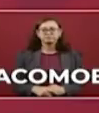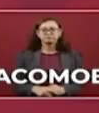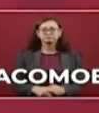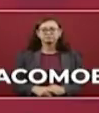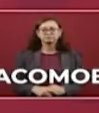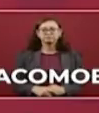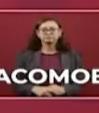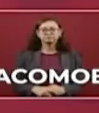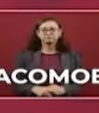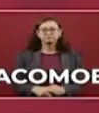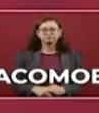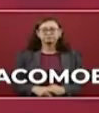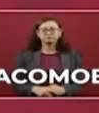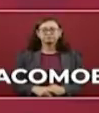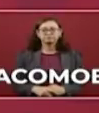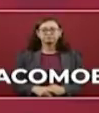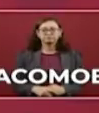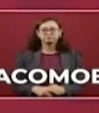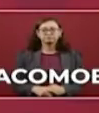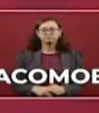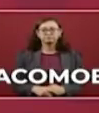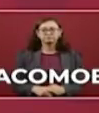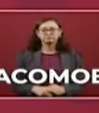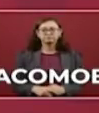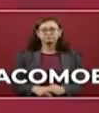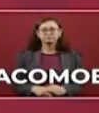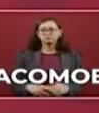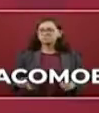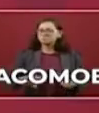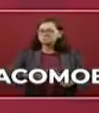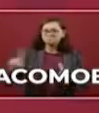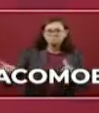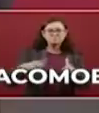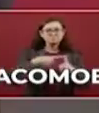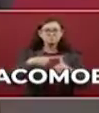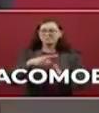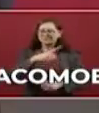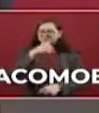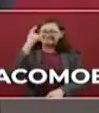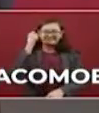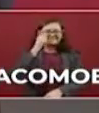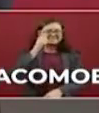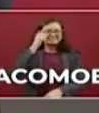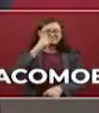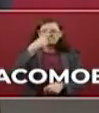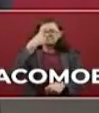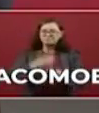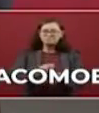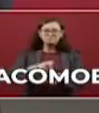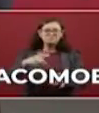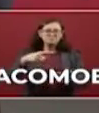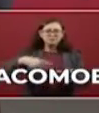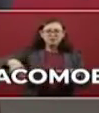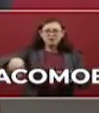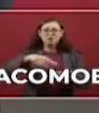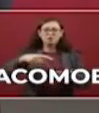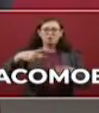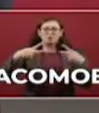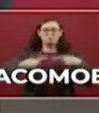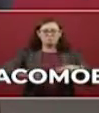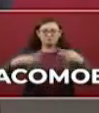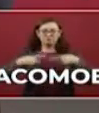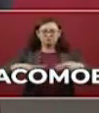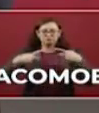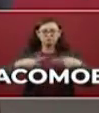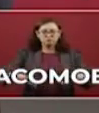estuvimos, que fue ya finalizando la semana, el miércoles santo, estuvimos en la mañana, el presidente abordó, ahí tienen ustedes al encargado de